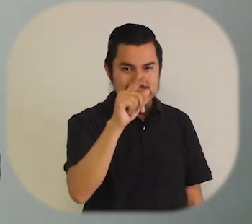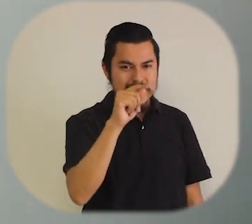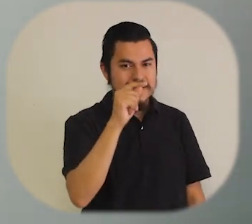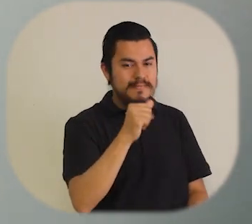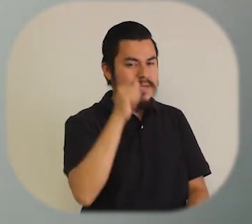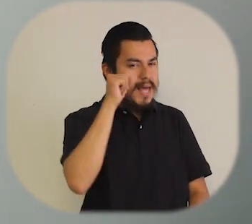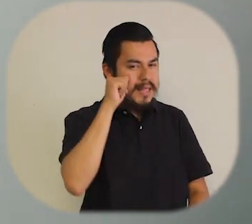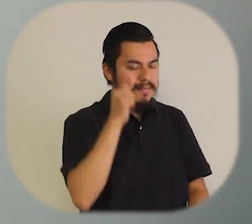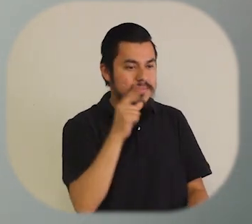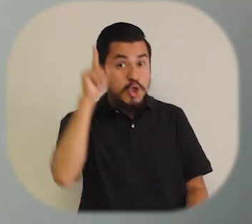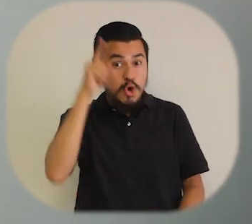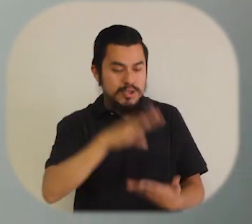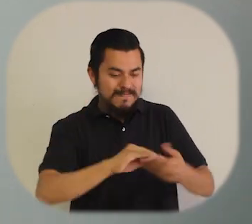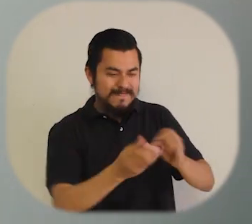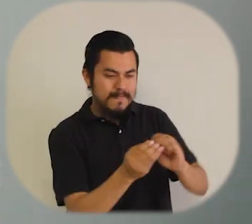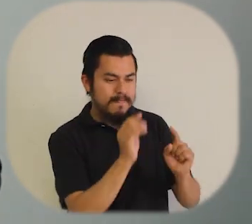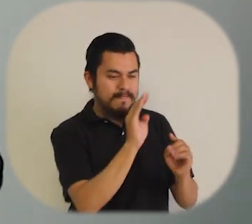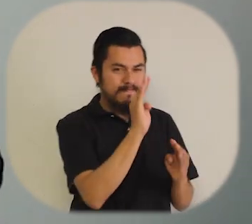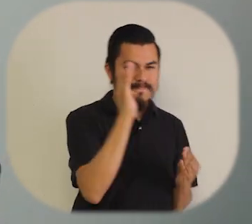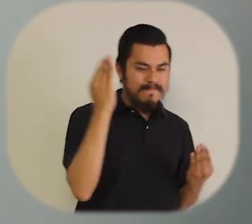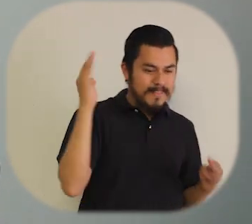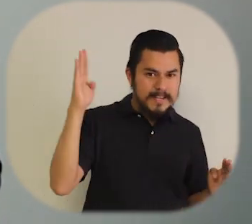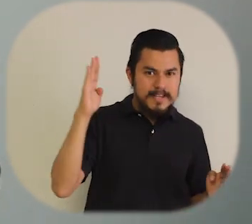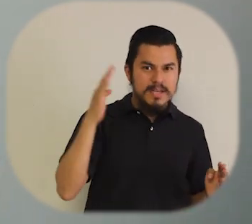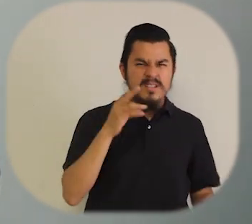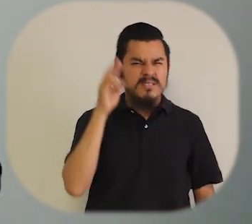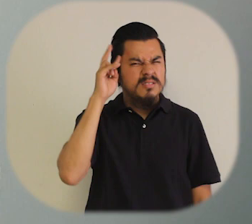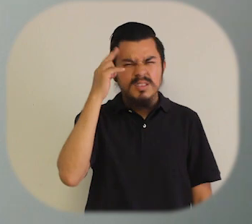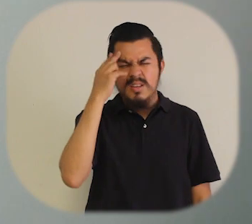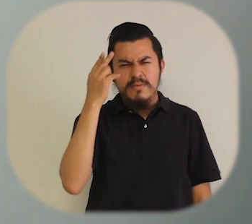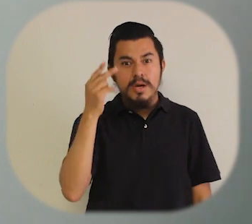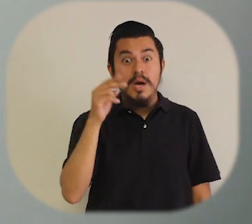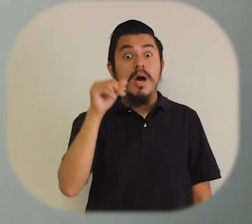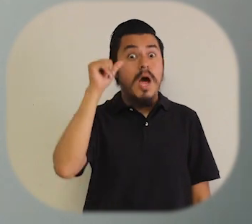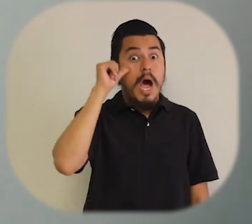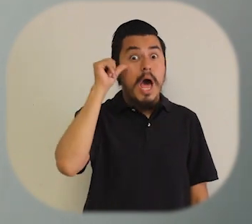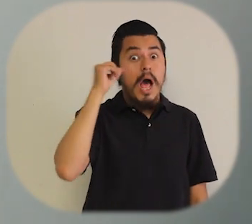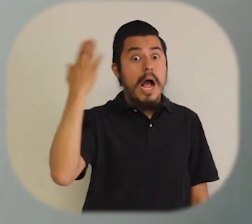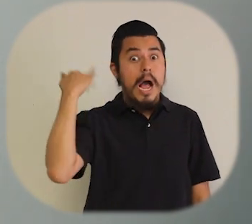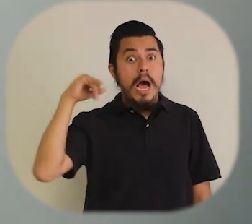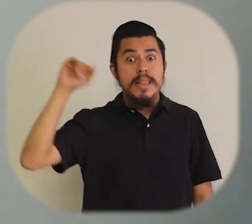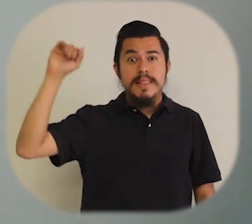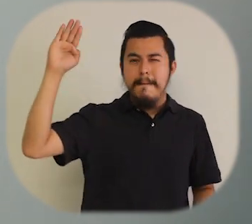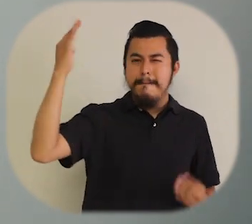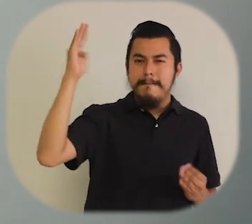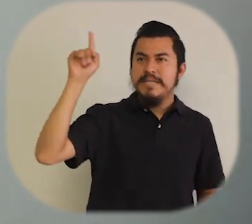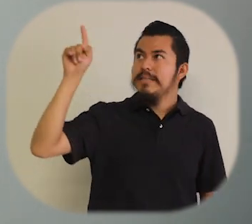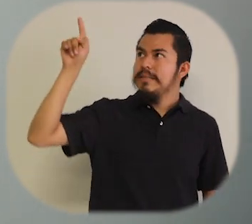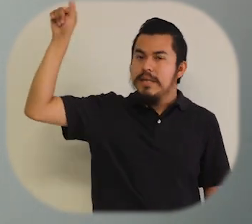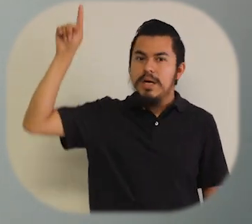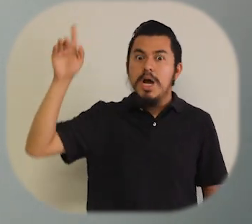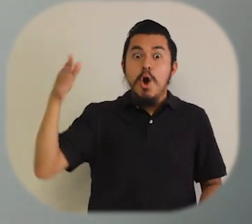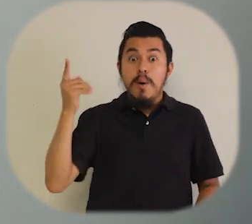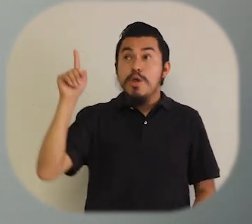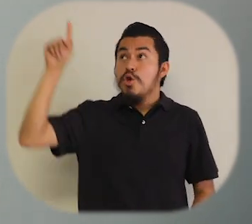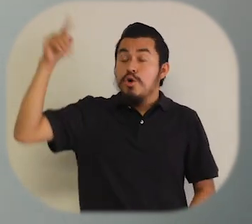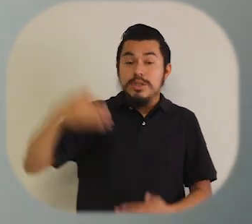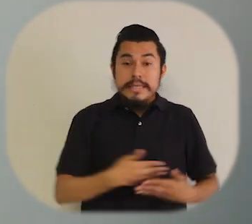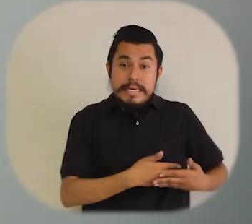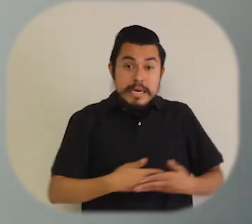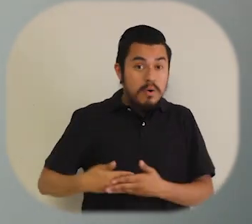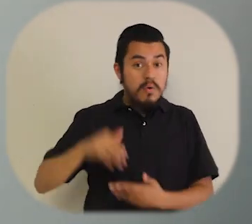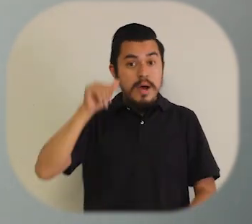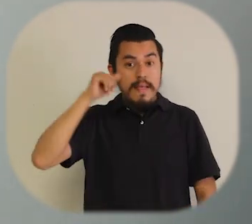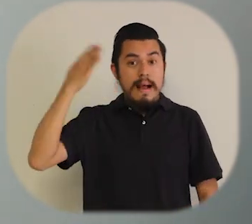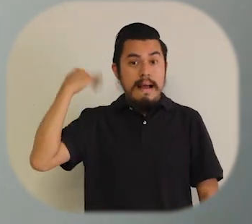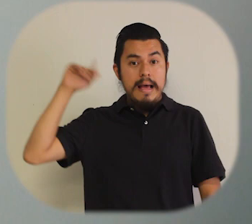decir esto? Quiere decir que desde el principio no solamente fue alguien parecido a Dios, sino que fue creado como hijo de Dios desde